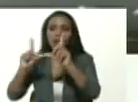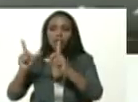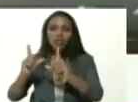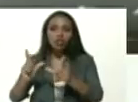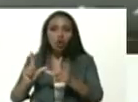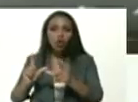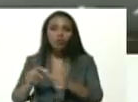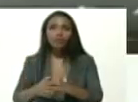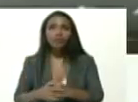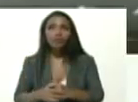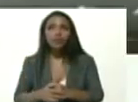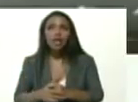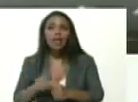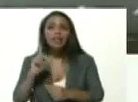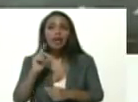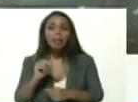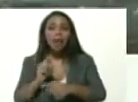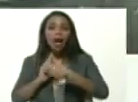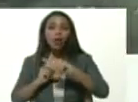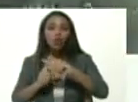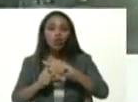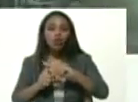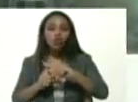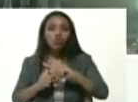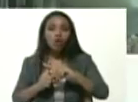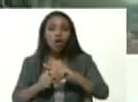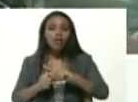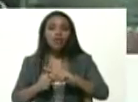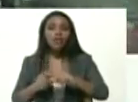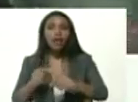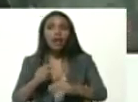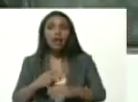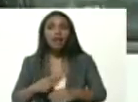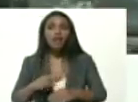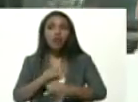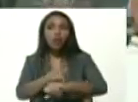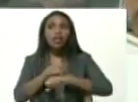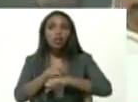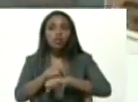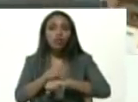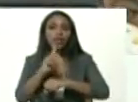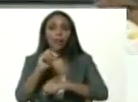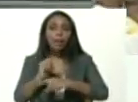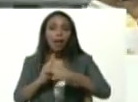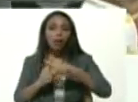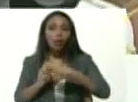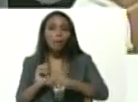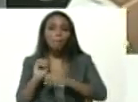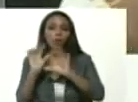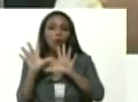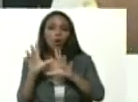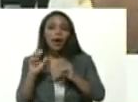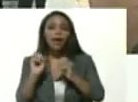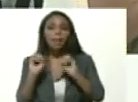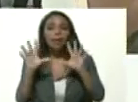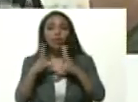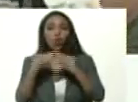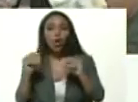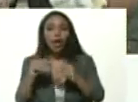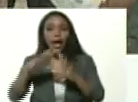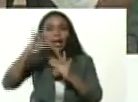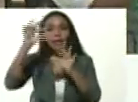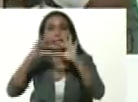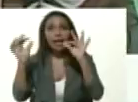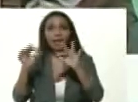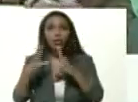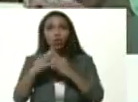Se va a aprender también la cruz de la Fuerza Armada Nacional Bolivariana en Fuerte Tiuna. Y prendan ustedes todas las estrellas,